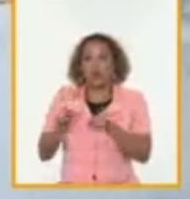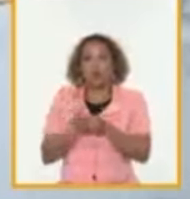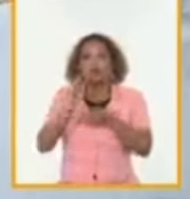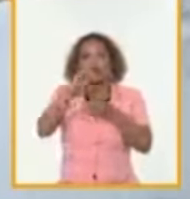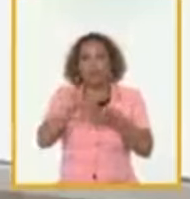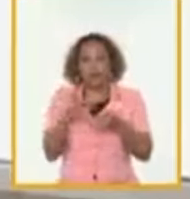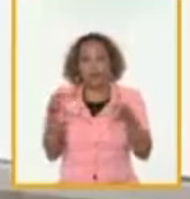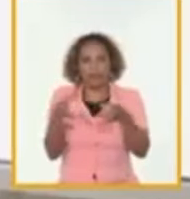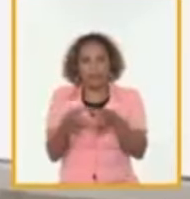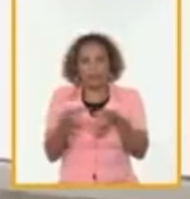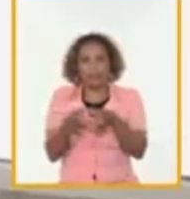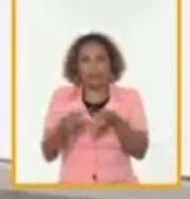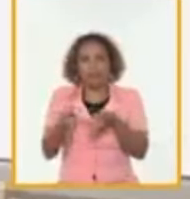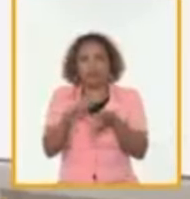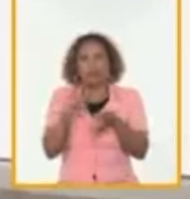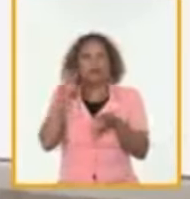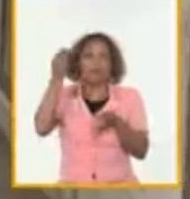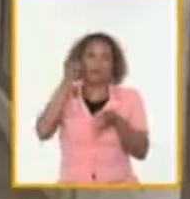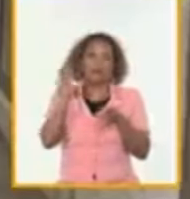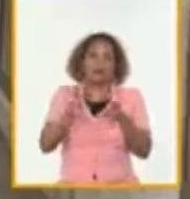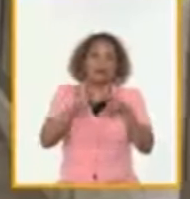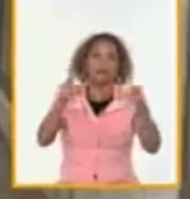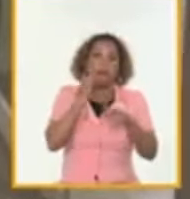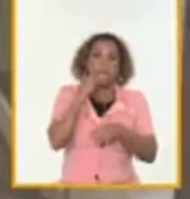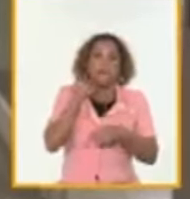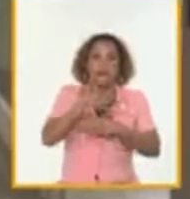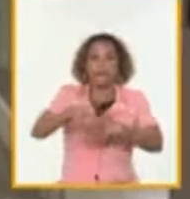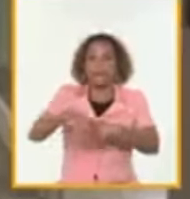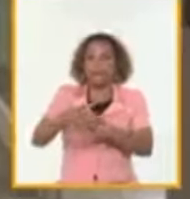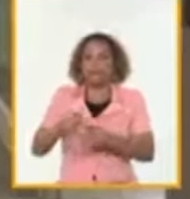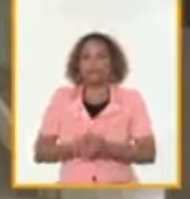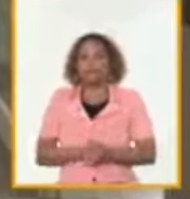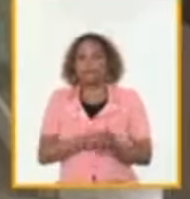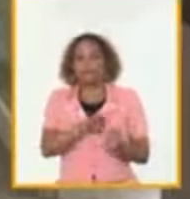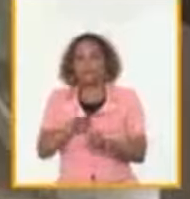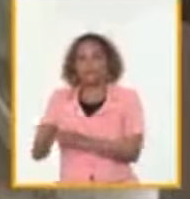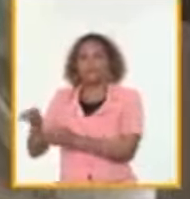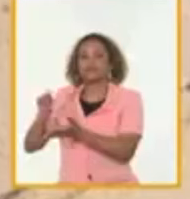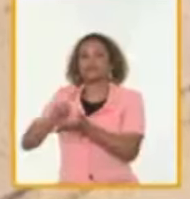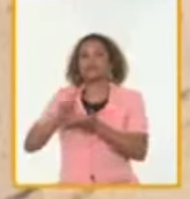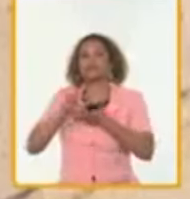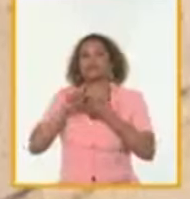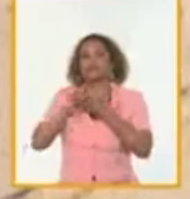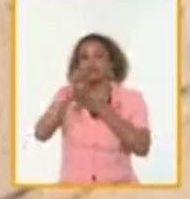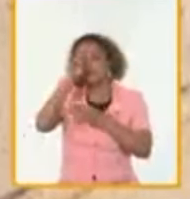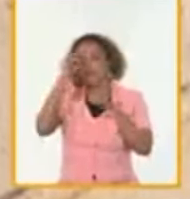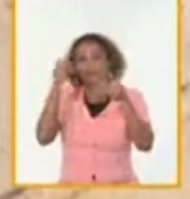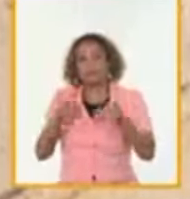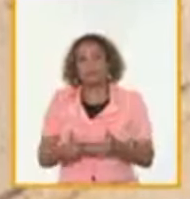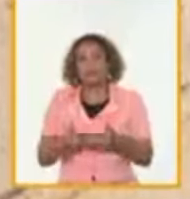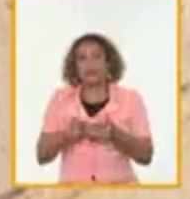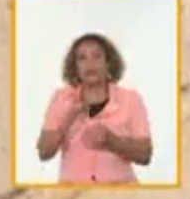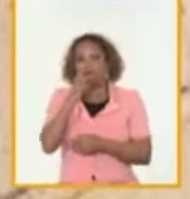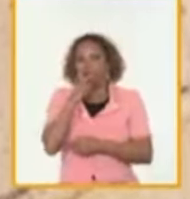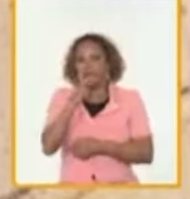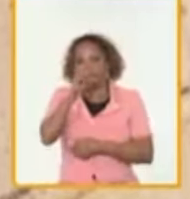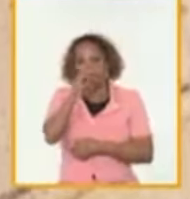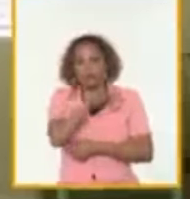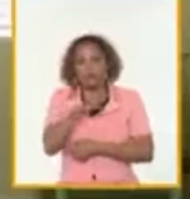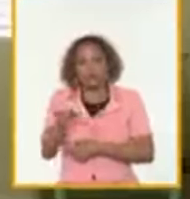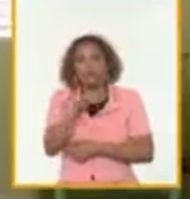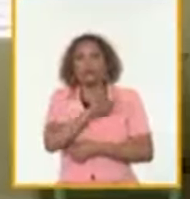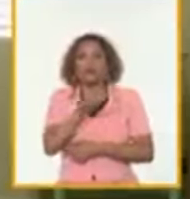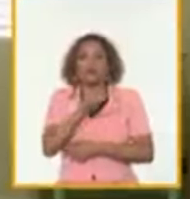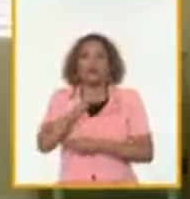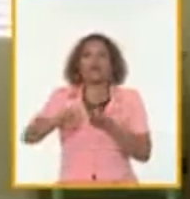pensamos agrandarla un poco más hacia los pasillos Por otra parte el centro de servicio de salud del hospital pediátrico José Luis Miranda también tuvo